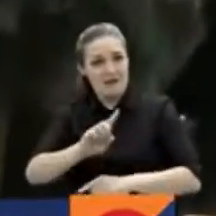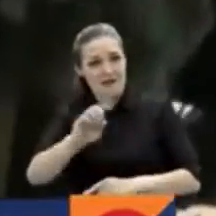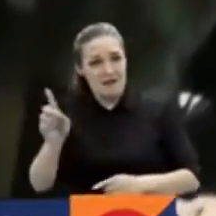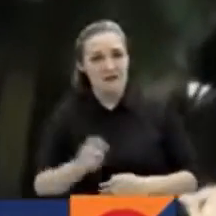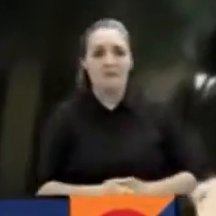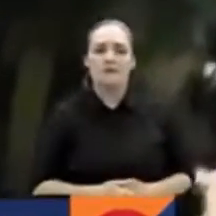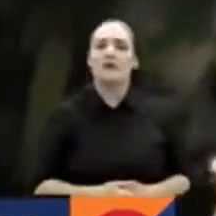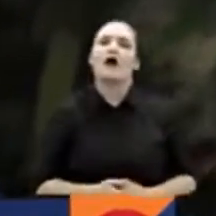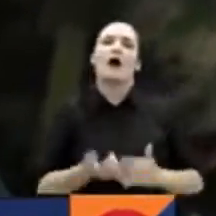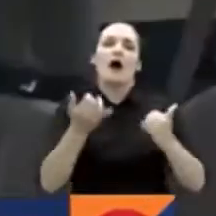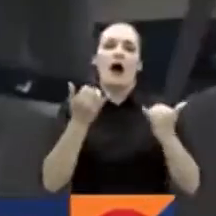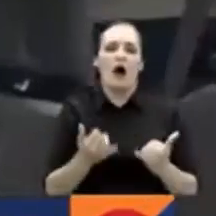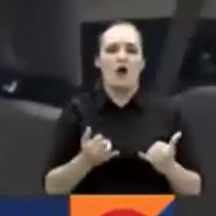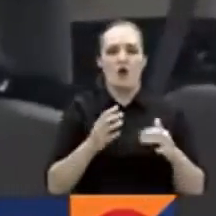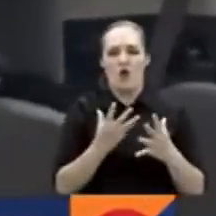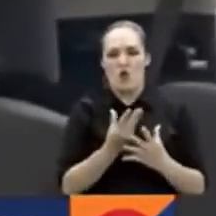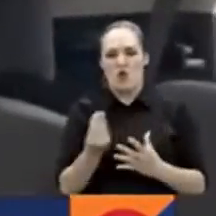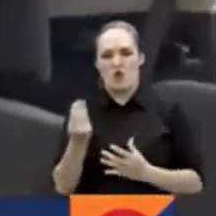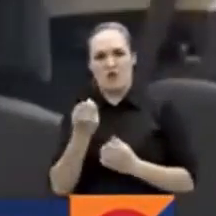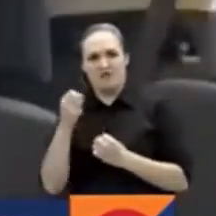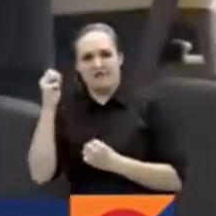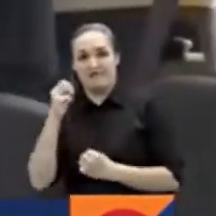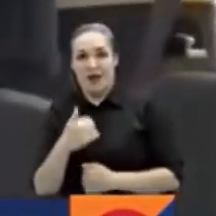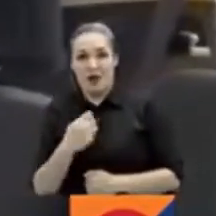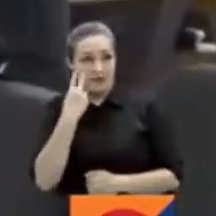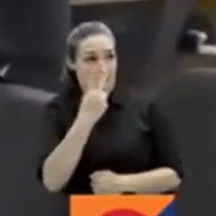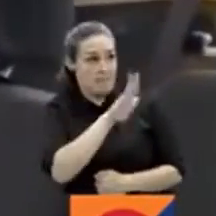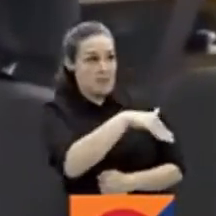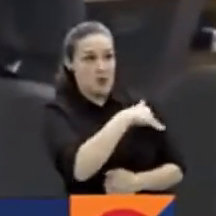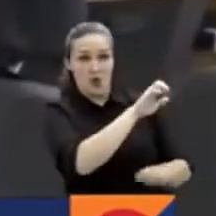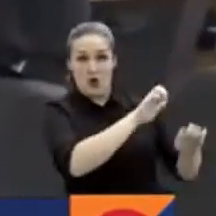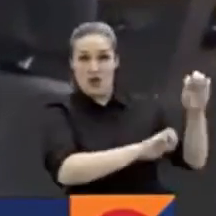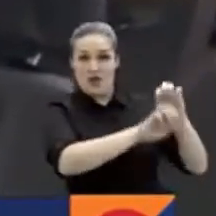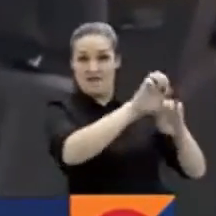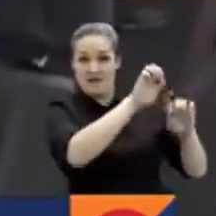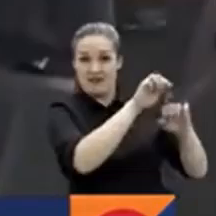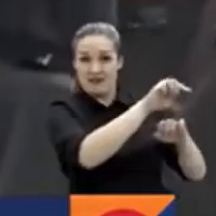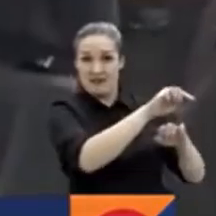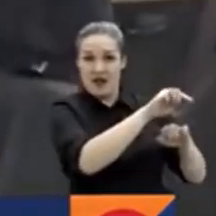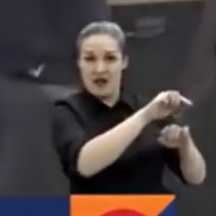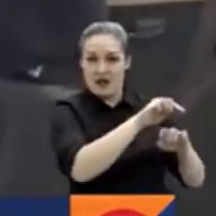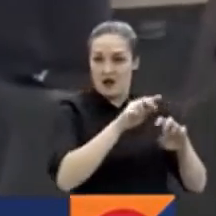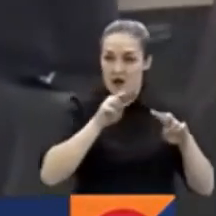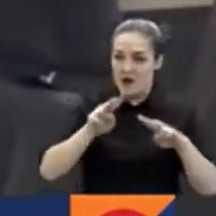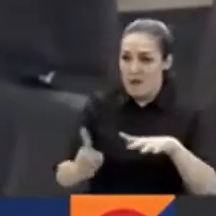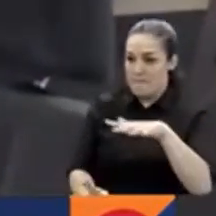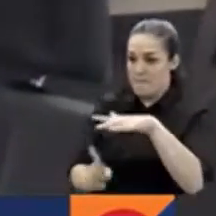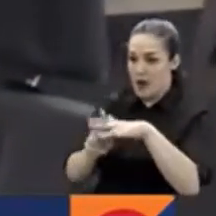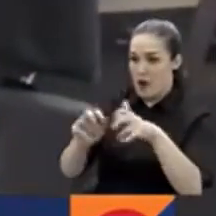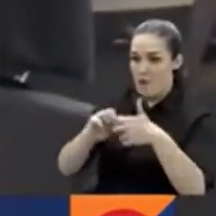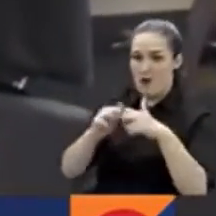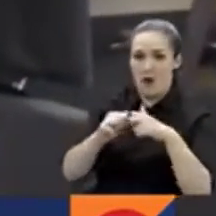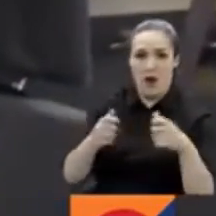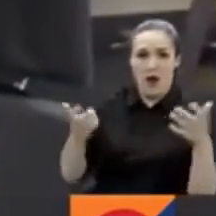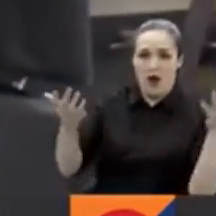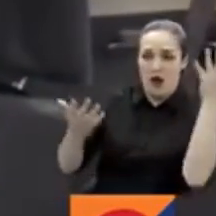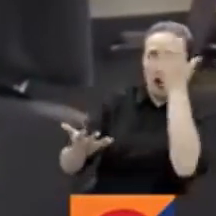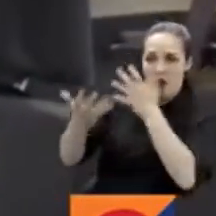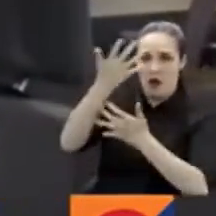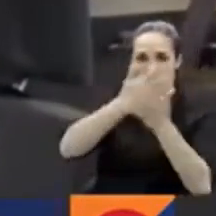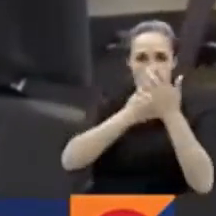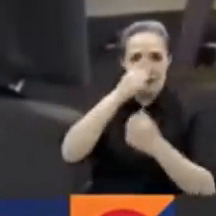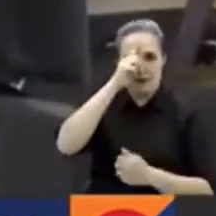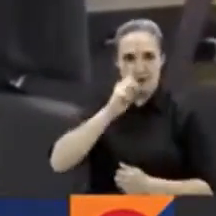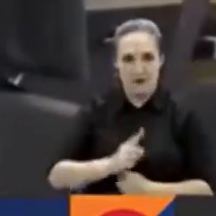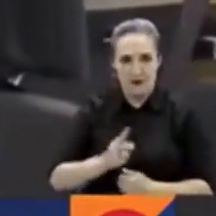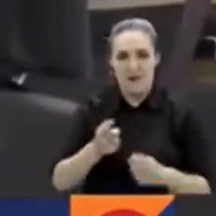oposición elevaron críticas. La distancia del ministro de Defensa a la hora de abordar los problemas que allí se presentan, la inestabilidad